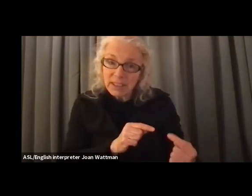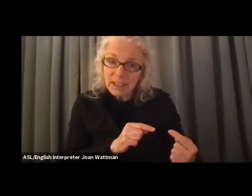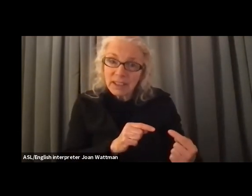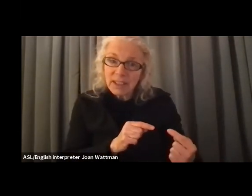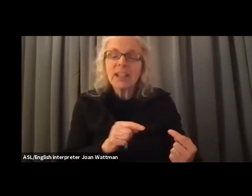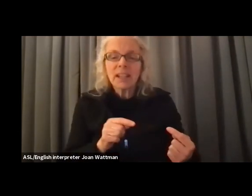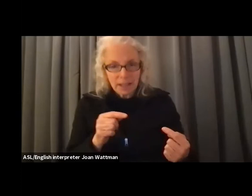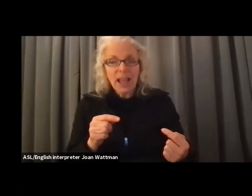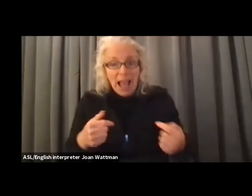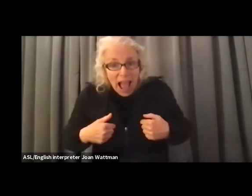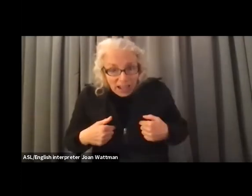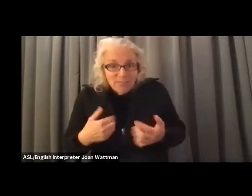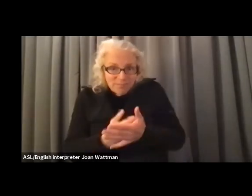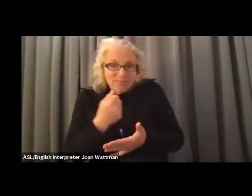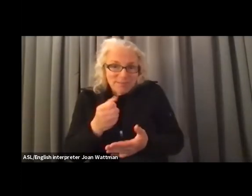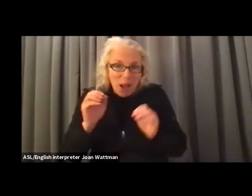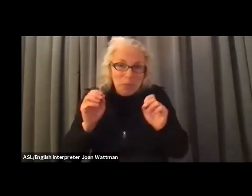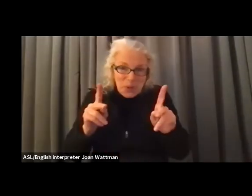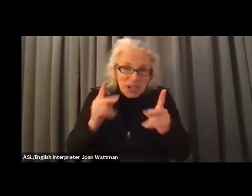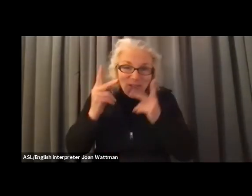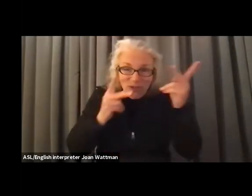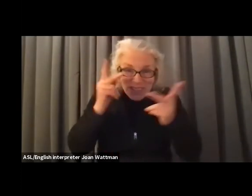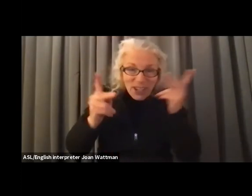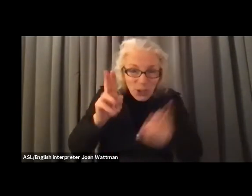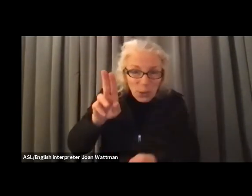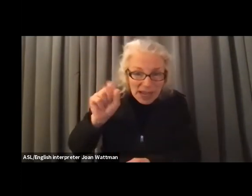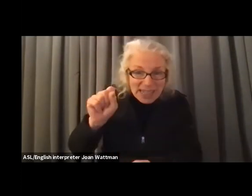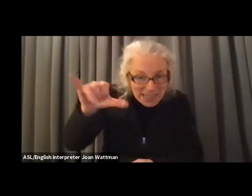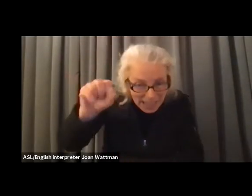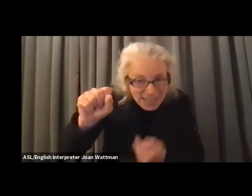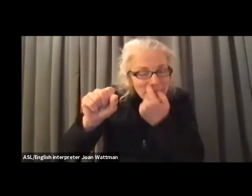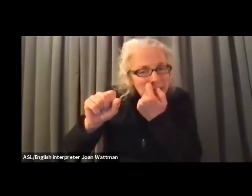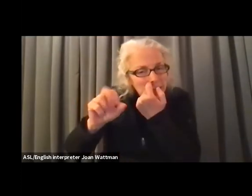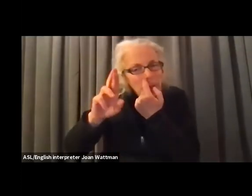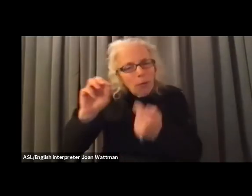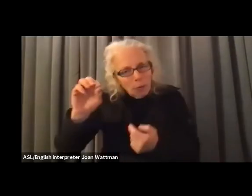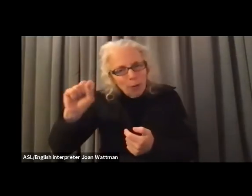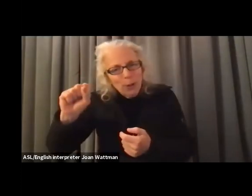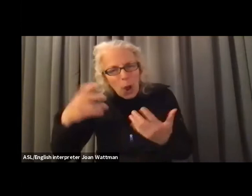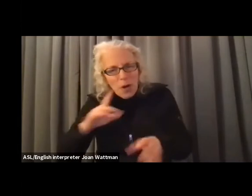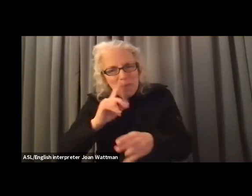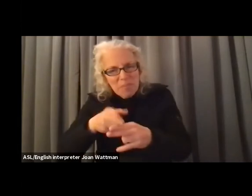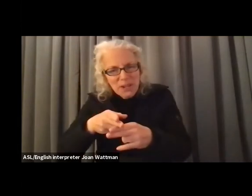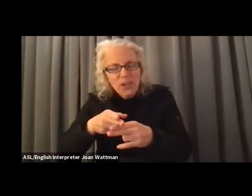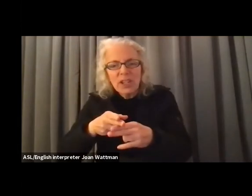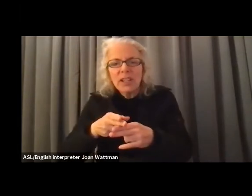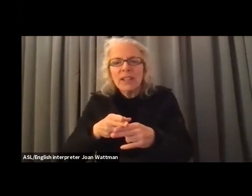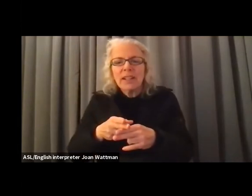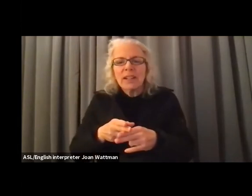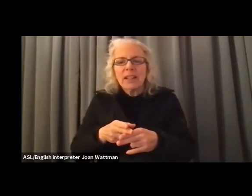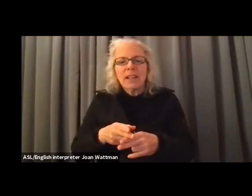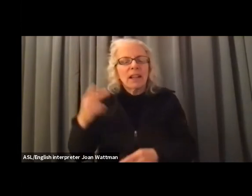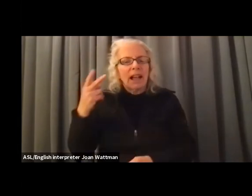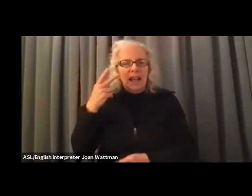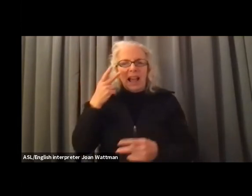supuesto, tejiendo con pueblos del sur de los Estados Unidos que también han hecho esa apuesta por la